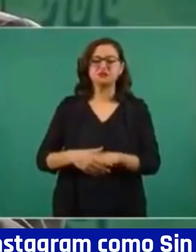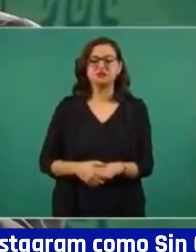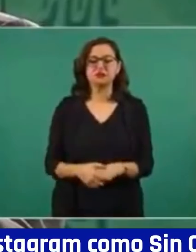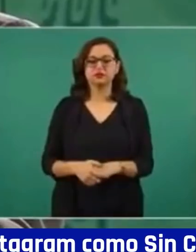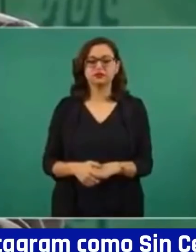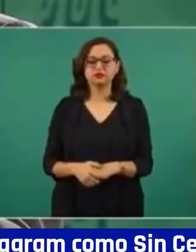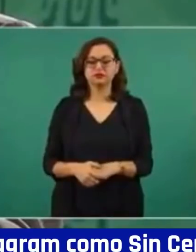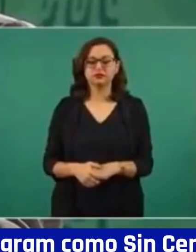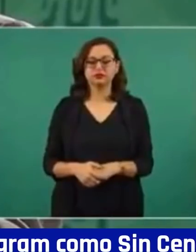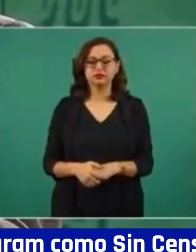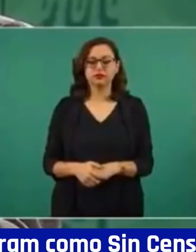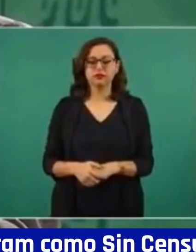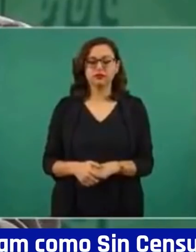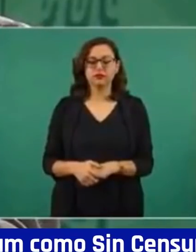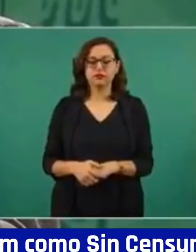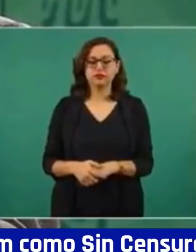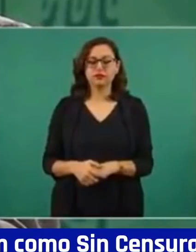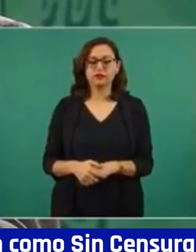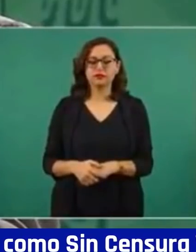Lo